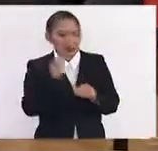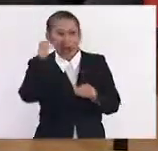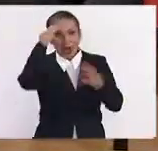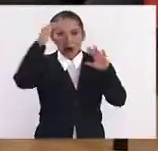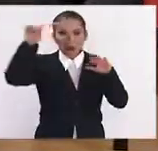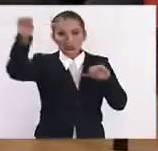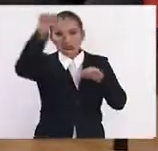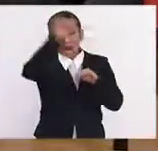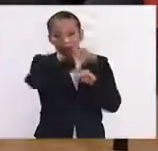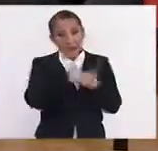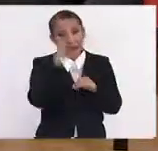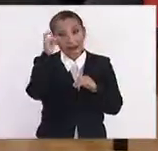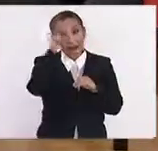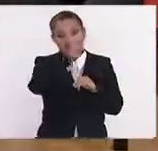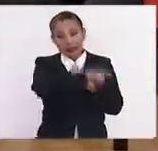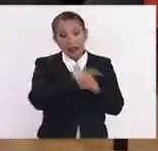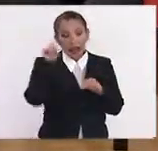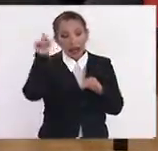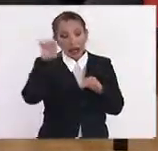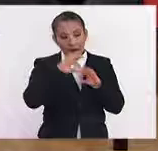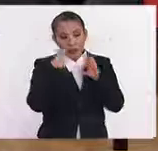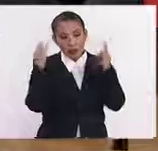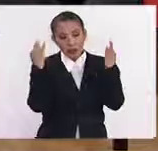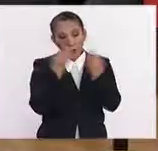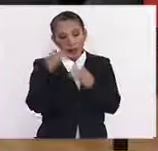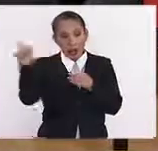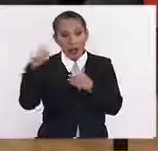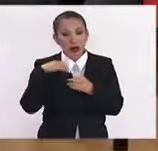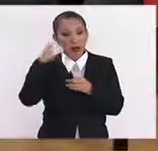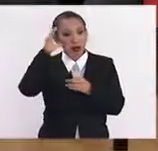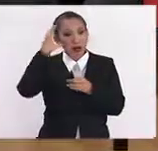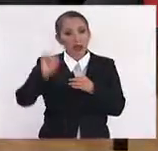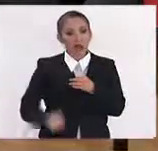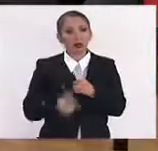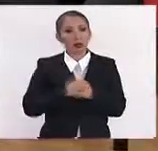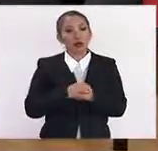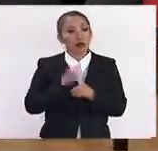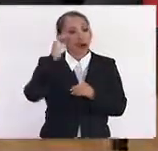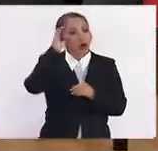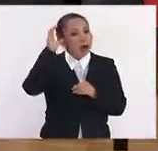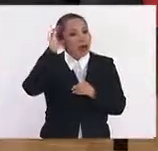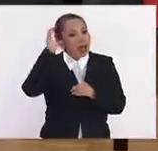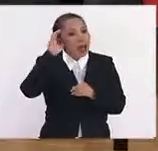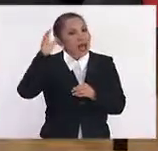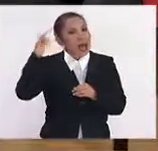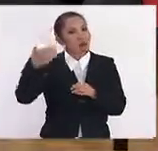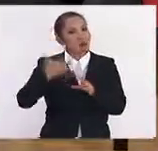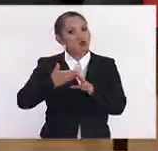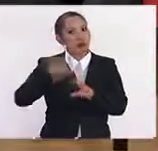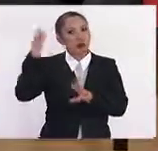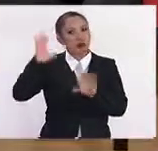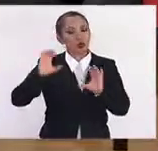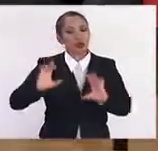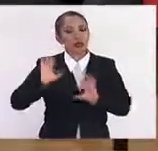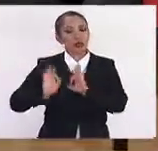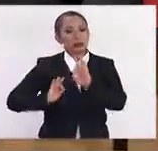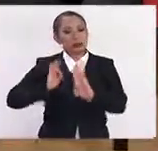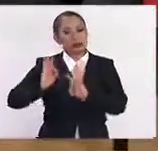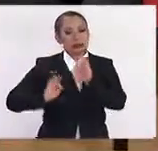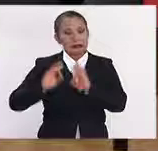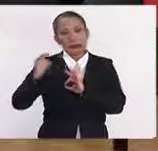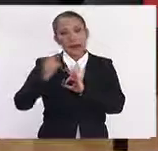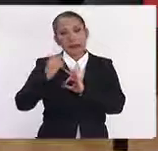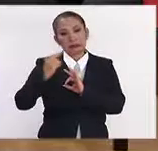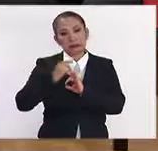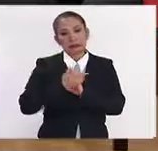entrara la obra ya. Hay muchos, los coreanos son muy meticulosos, entonces sí tardó un